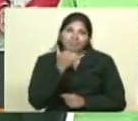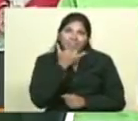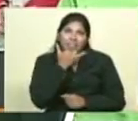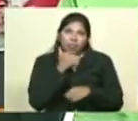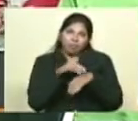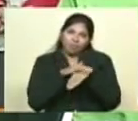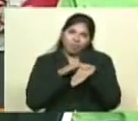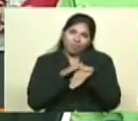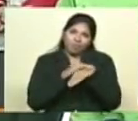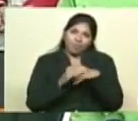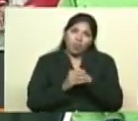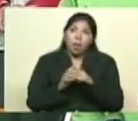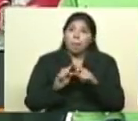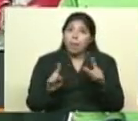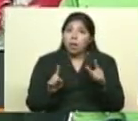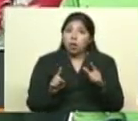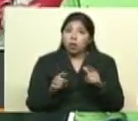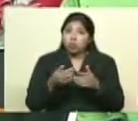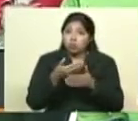pero dejó el decreto.